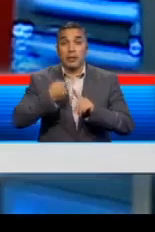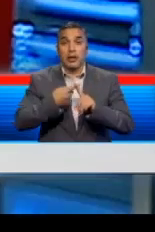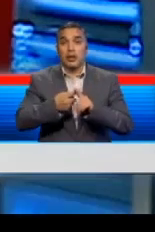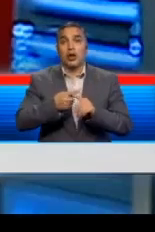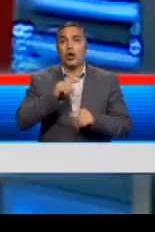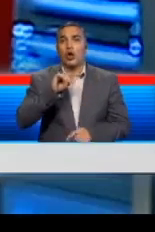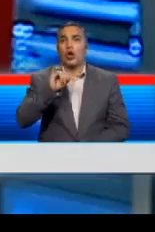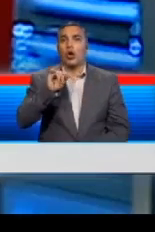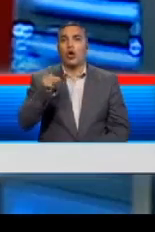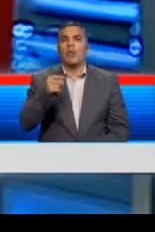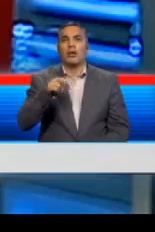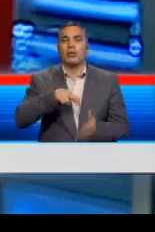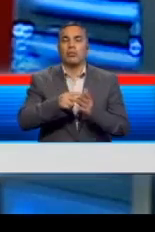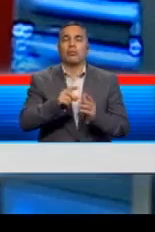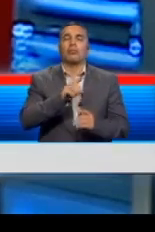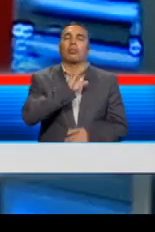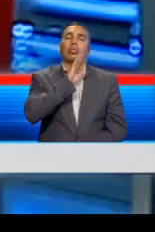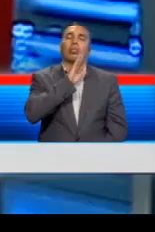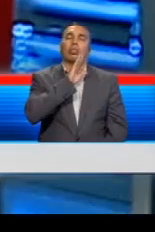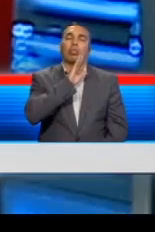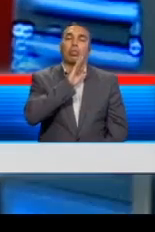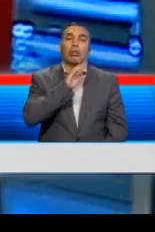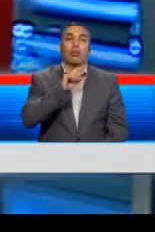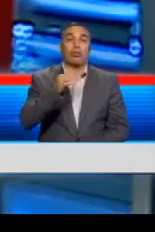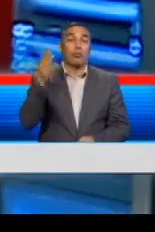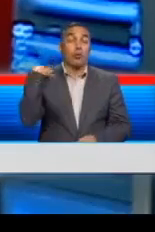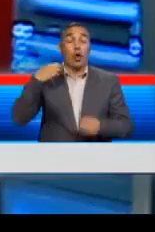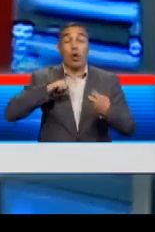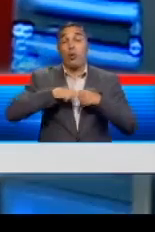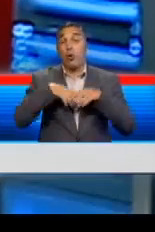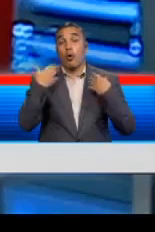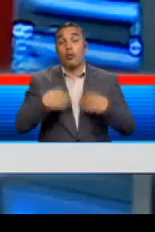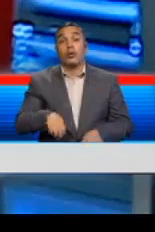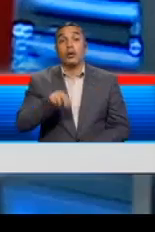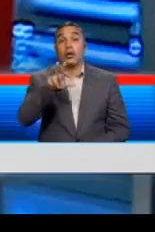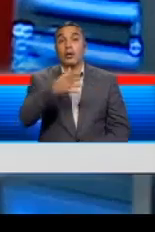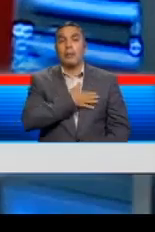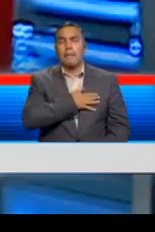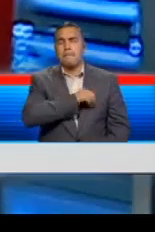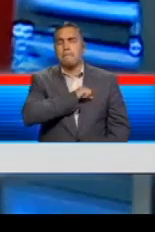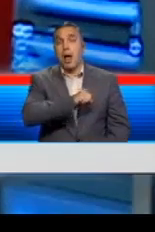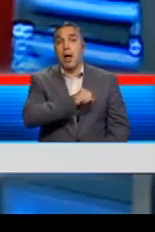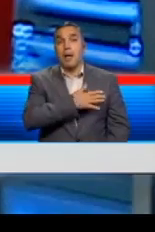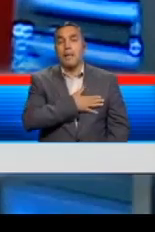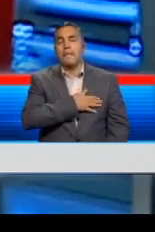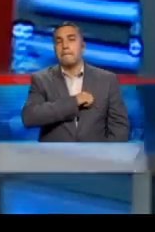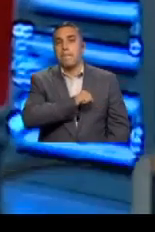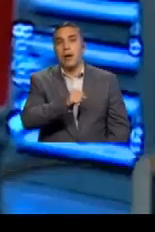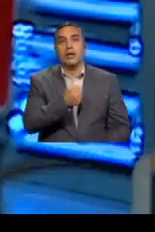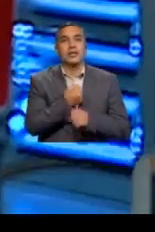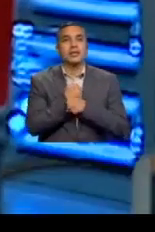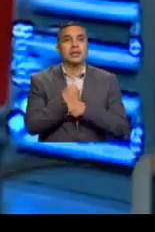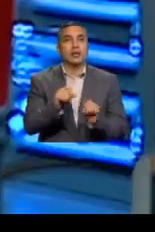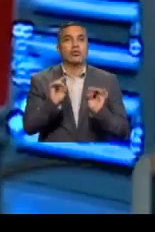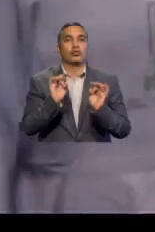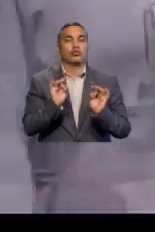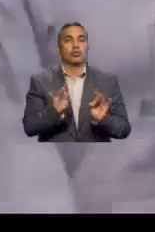en coma. Sufrió serias afectaciones en sus pulmones y 3 paros cardíacos.